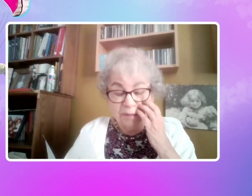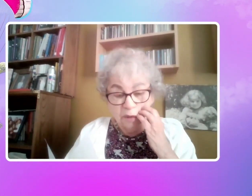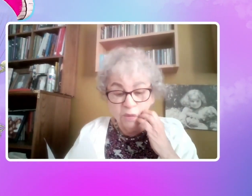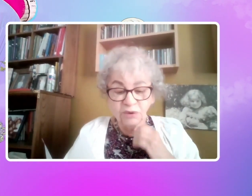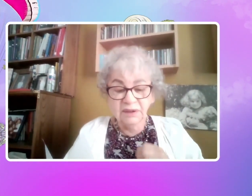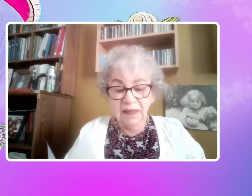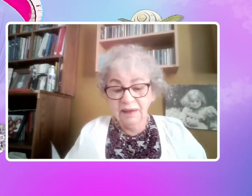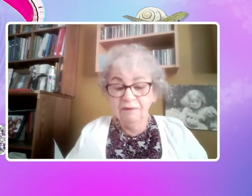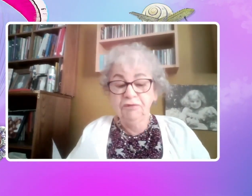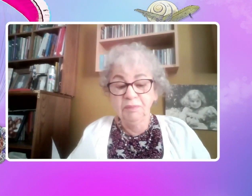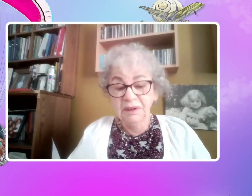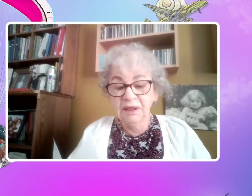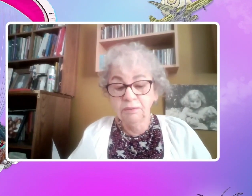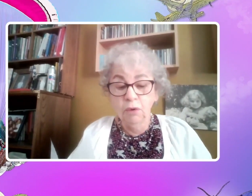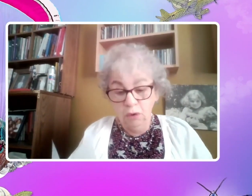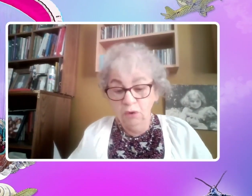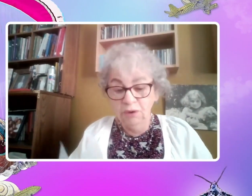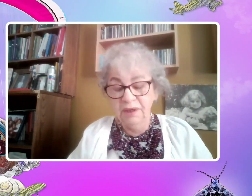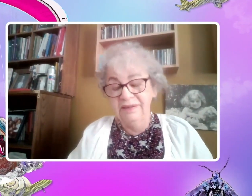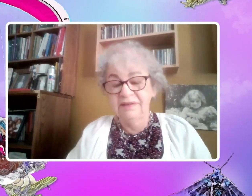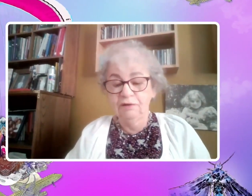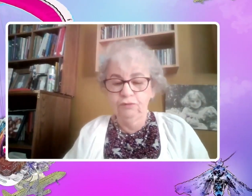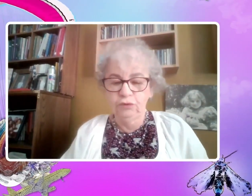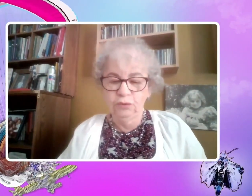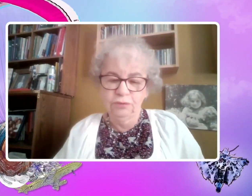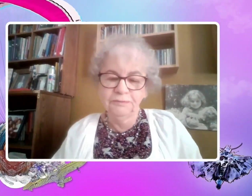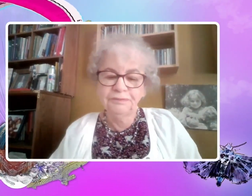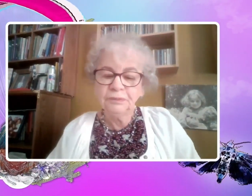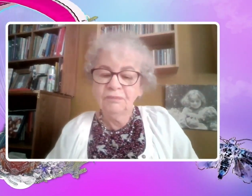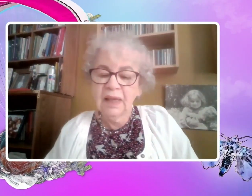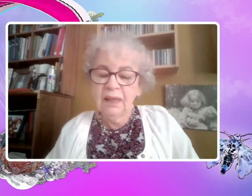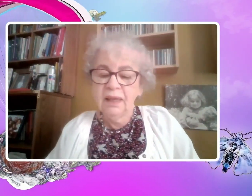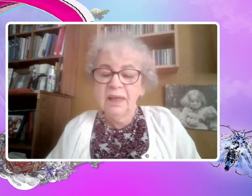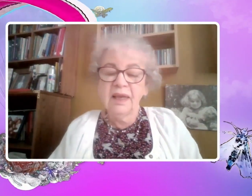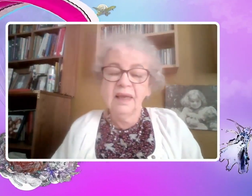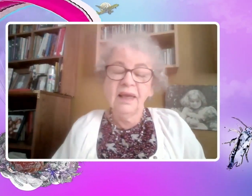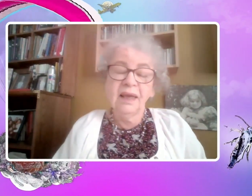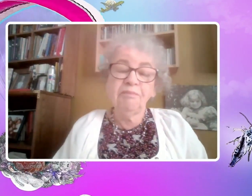la última pregunta, el feminismo hoy hacia el futuro.